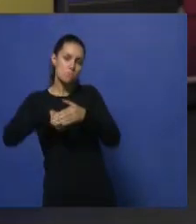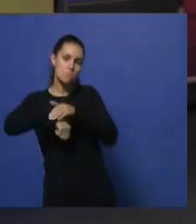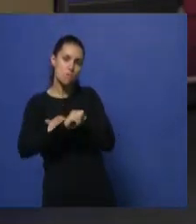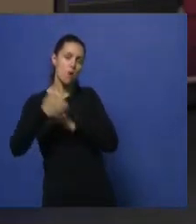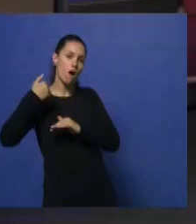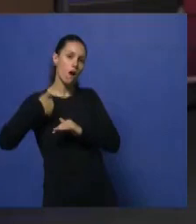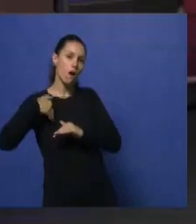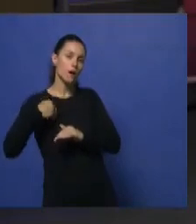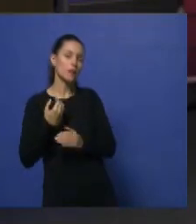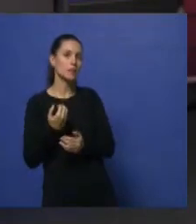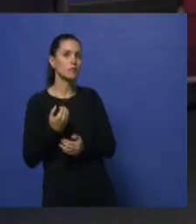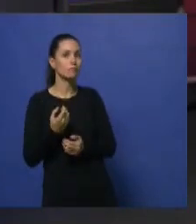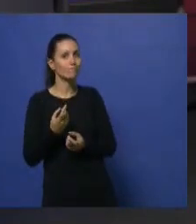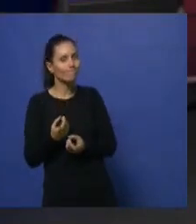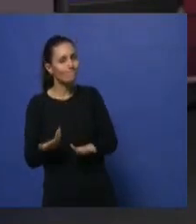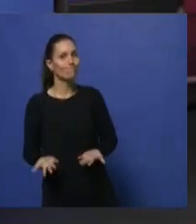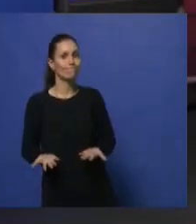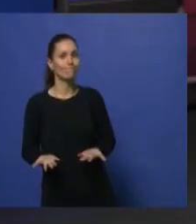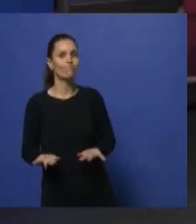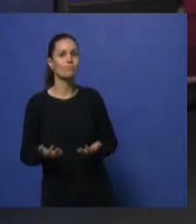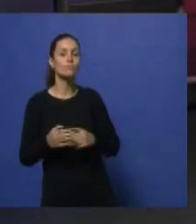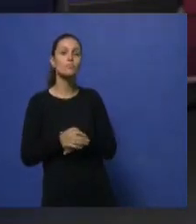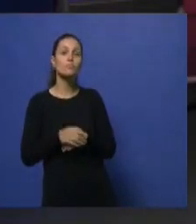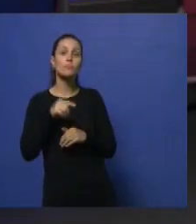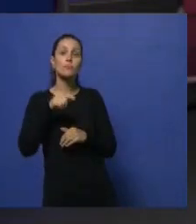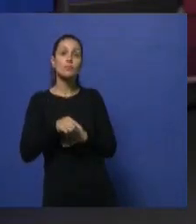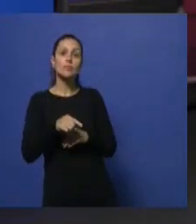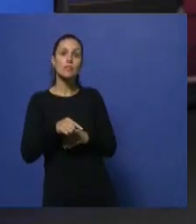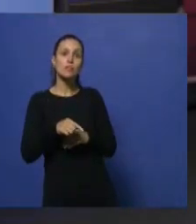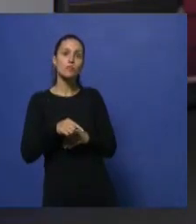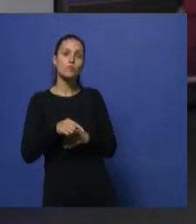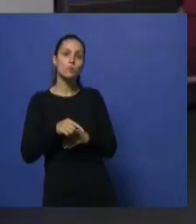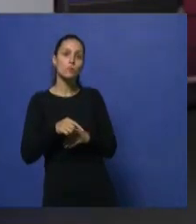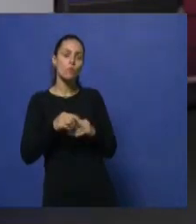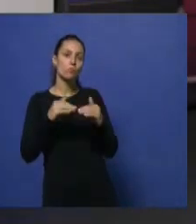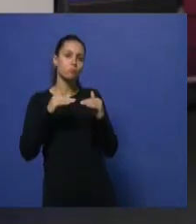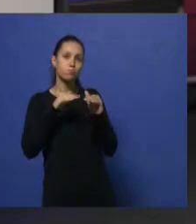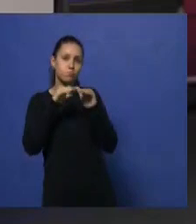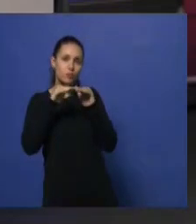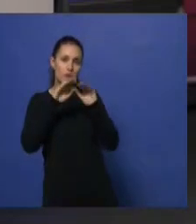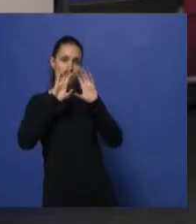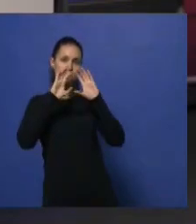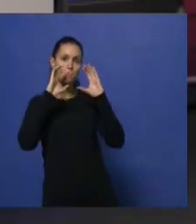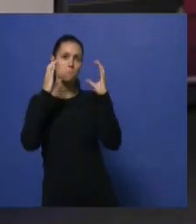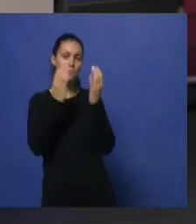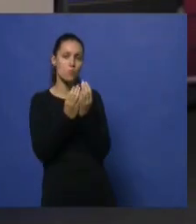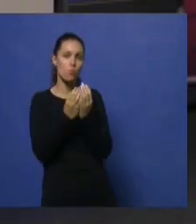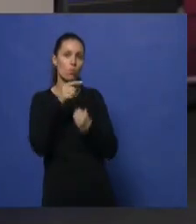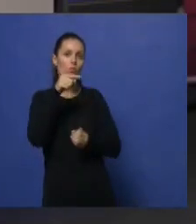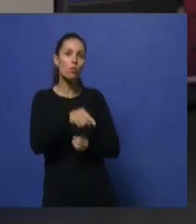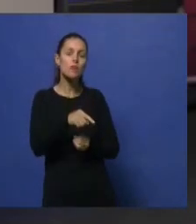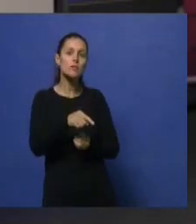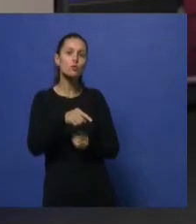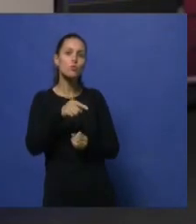esto que pasó a nivel mundial es lo que acontece tendría una vez por fin de